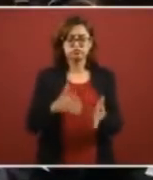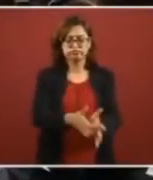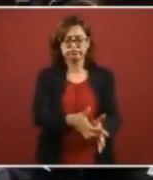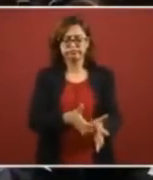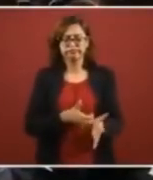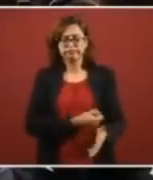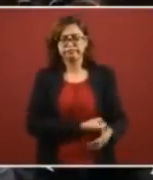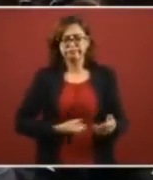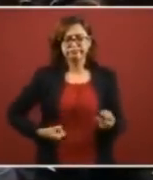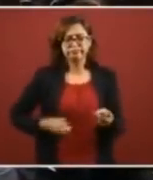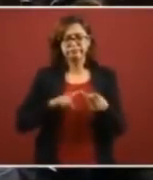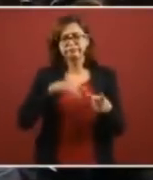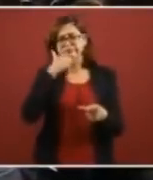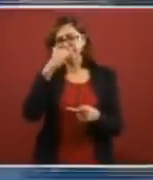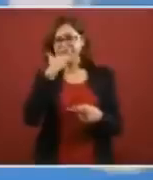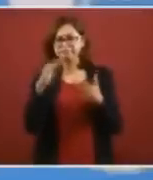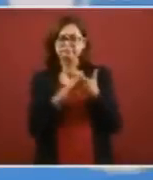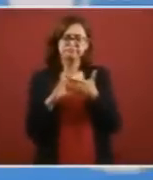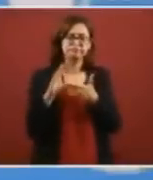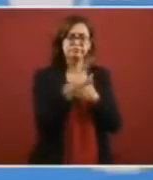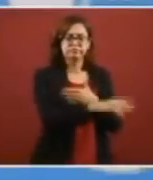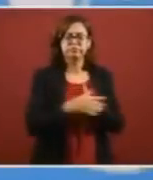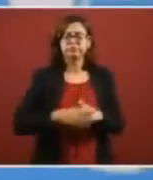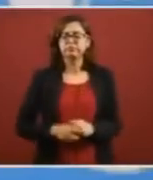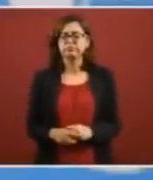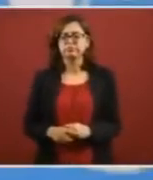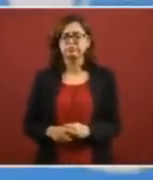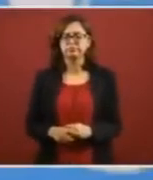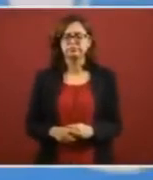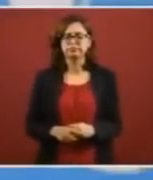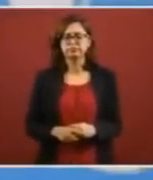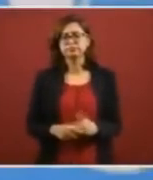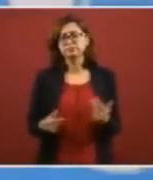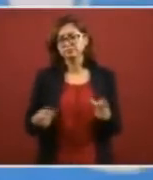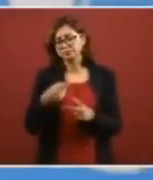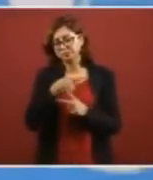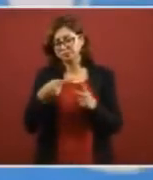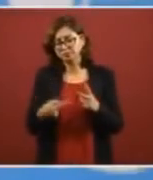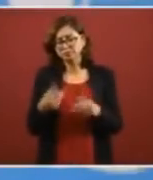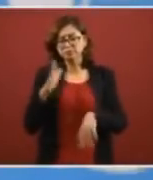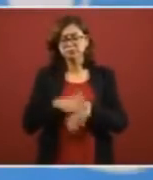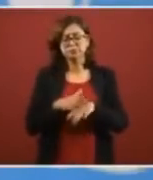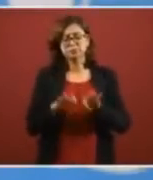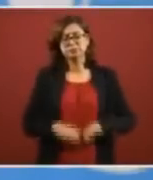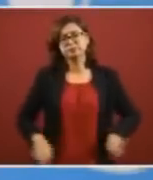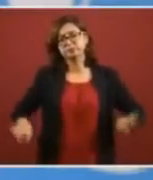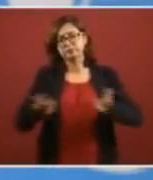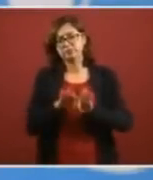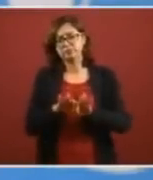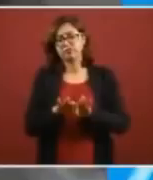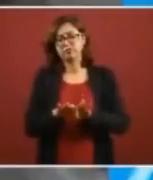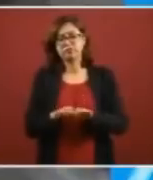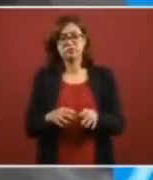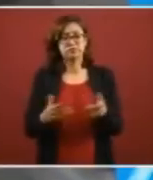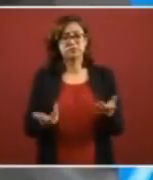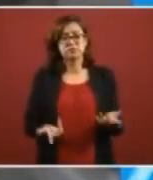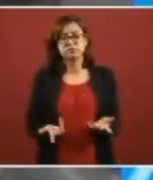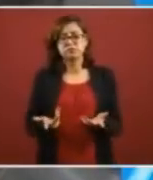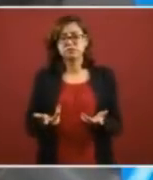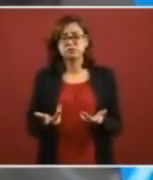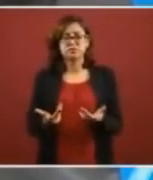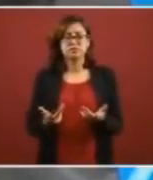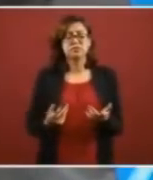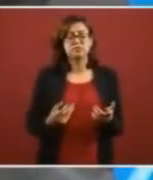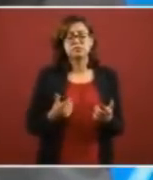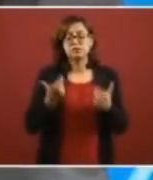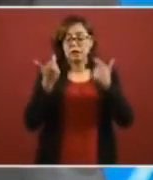republicana. Ese es, en esencia, el modelo, y todo lo que se